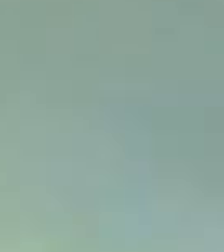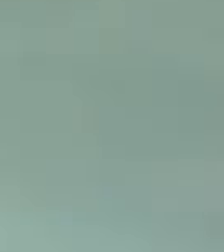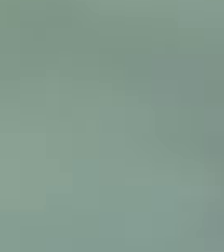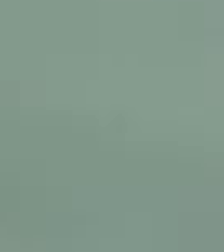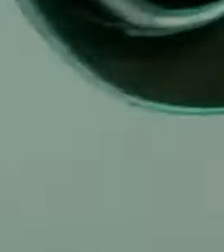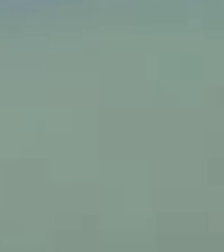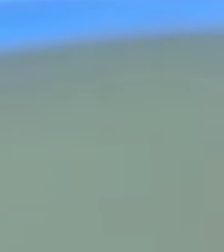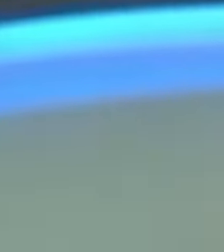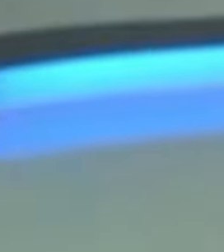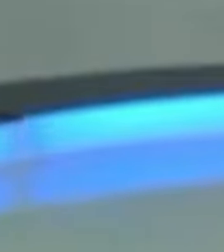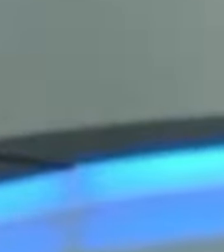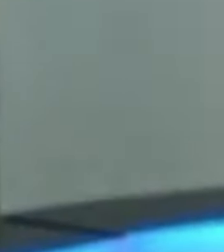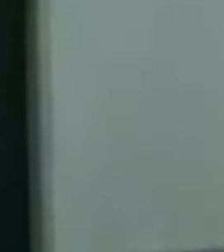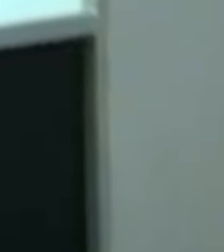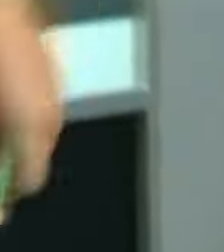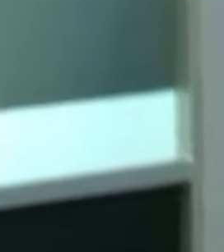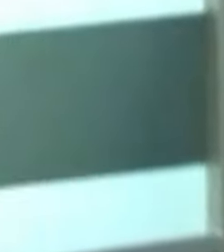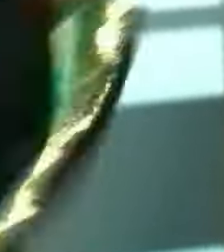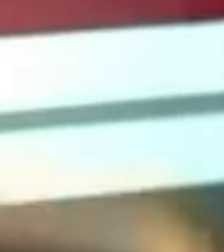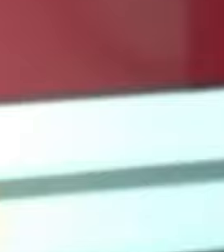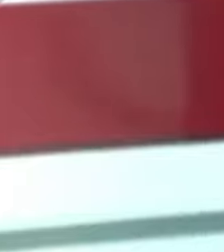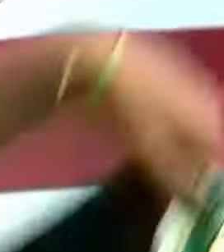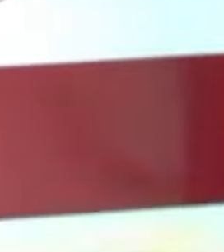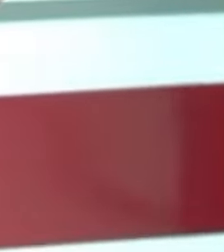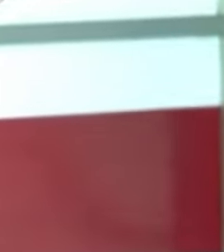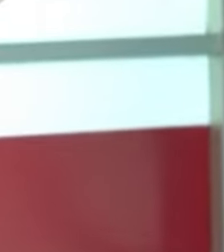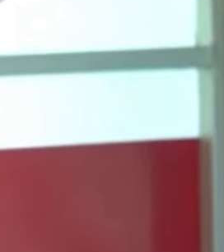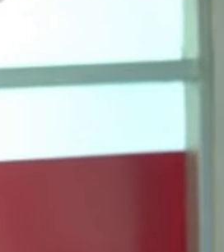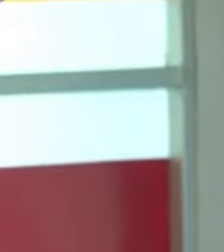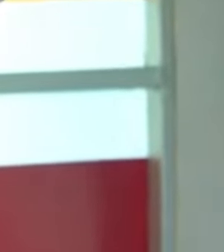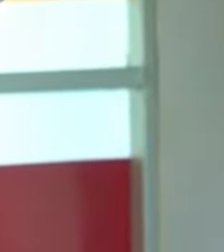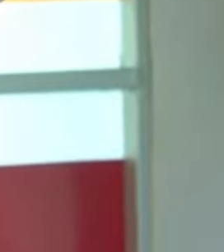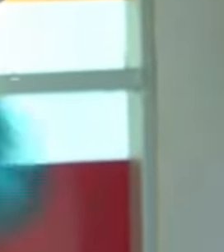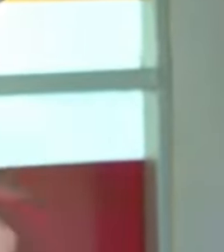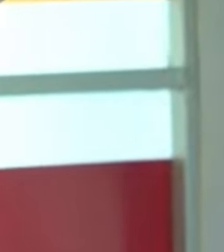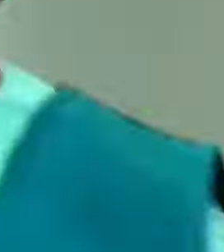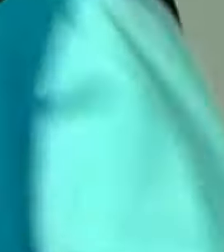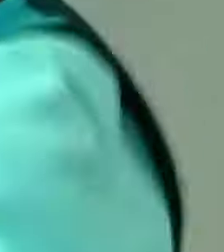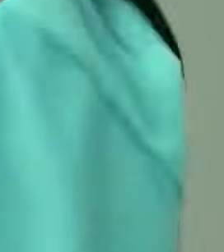cholita. Orgullosita, guay, guay, cholita. Con tus caprichos te vas a